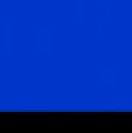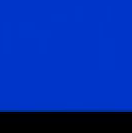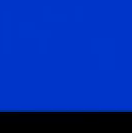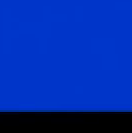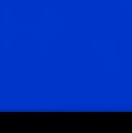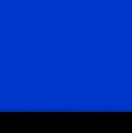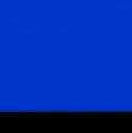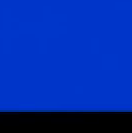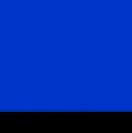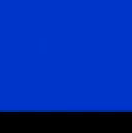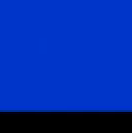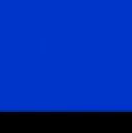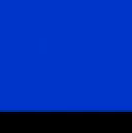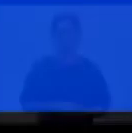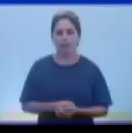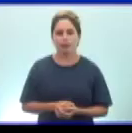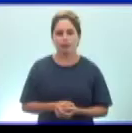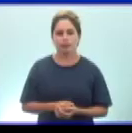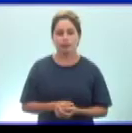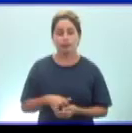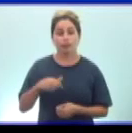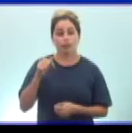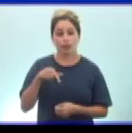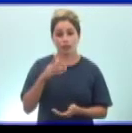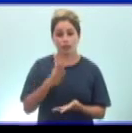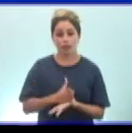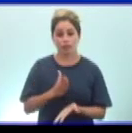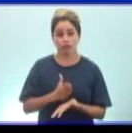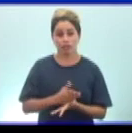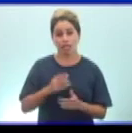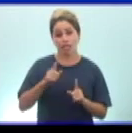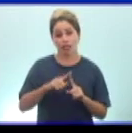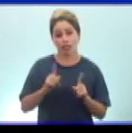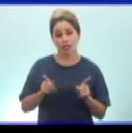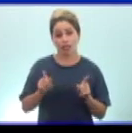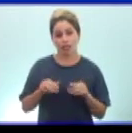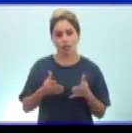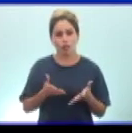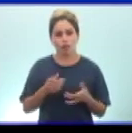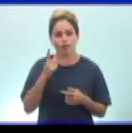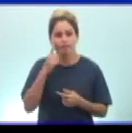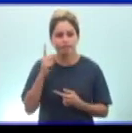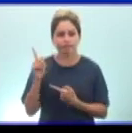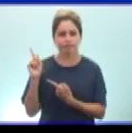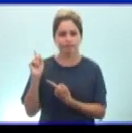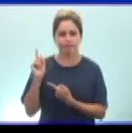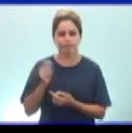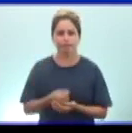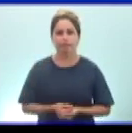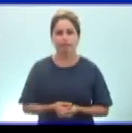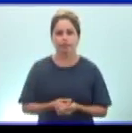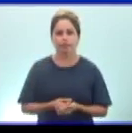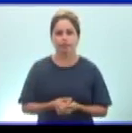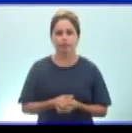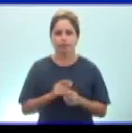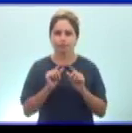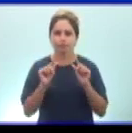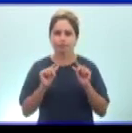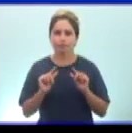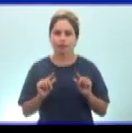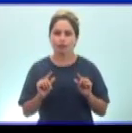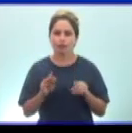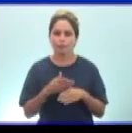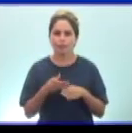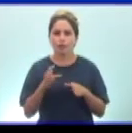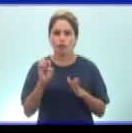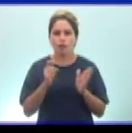En esta clase nos proponemos como estudio independiente el siguiente y plantea, según la representación electrónica de